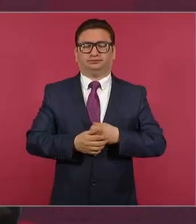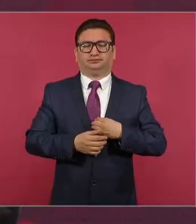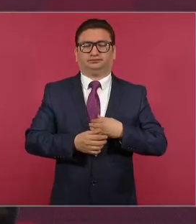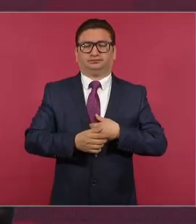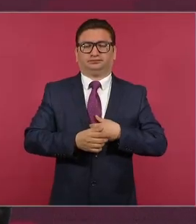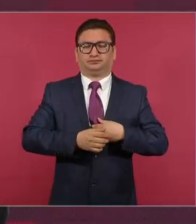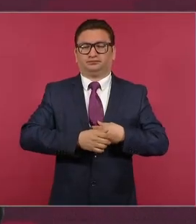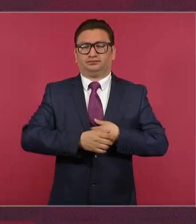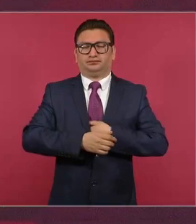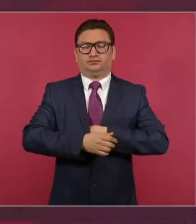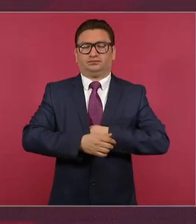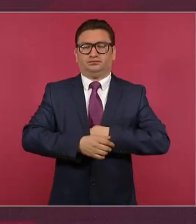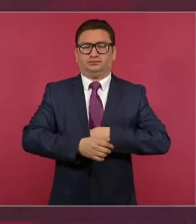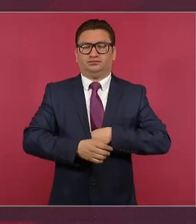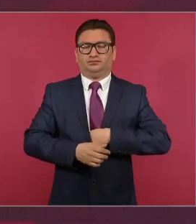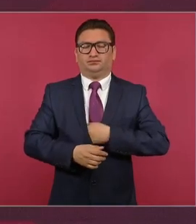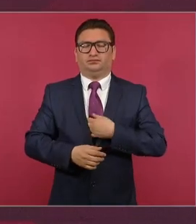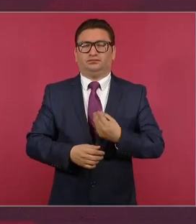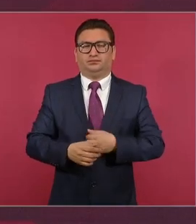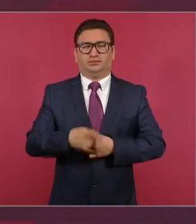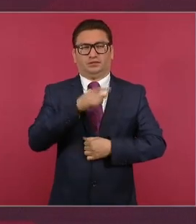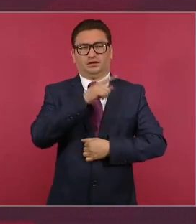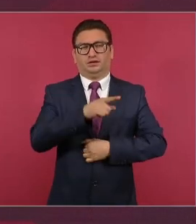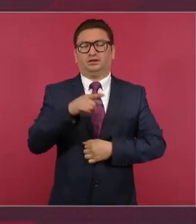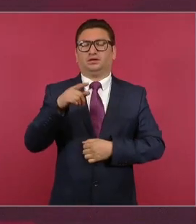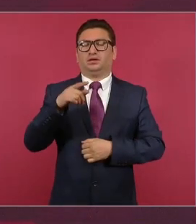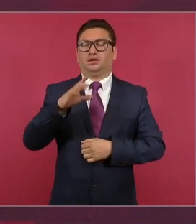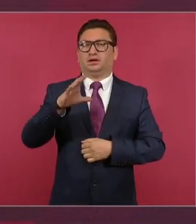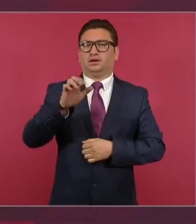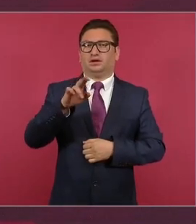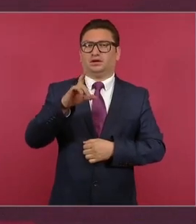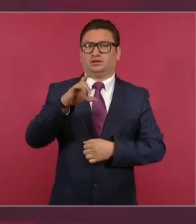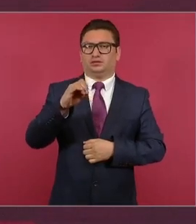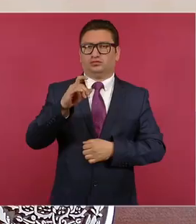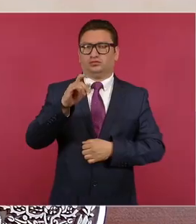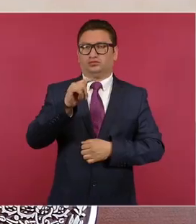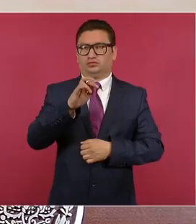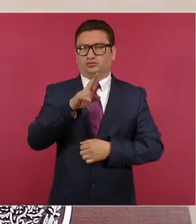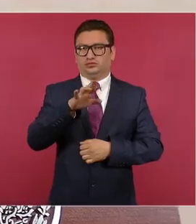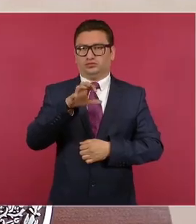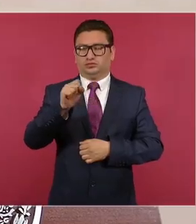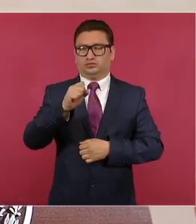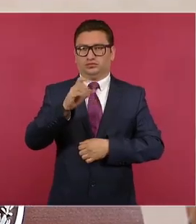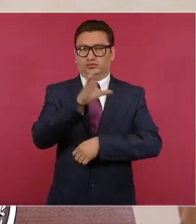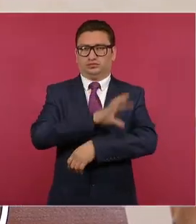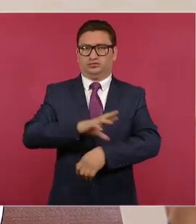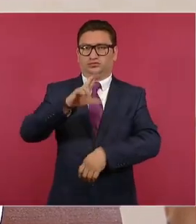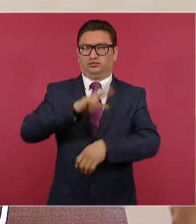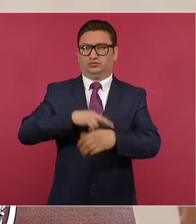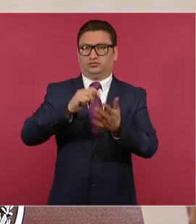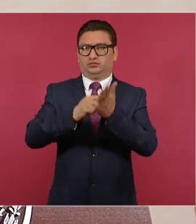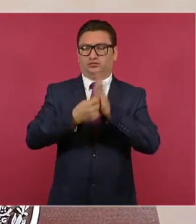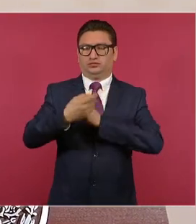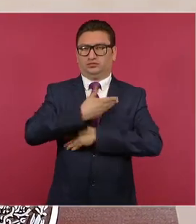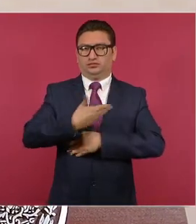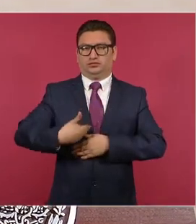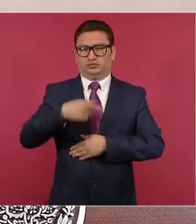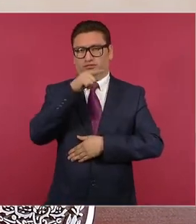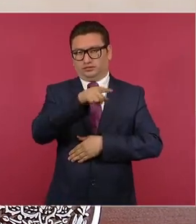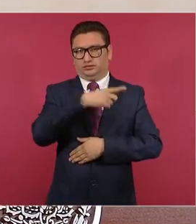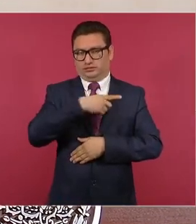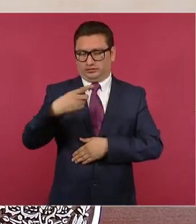Le voy a pedir a Carlos Torres, que es el coordinador técnico de la presidencia, que tiene que